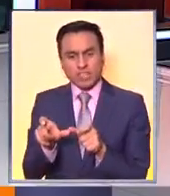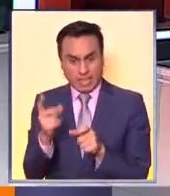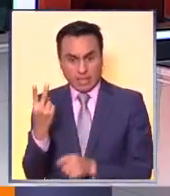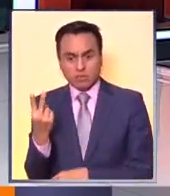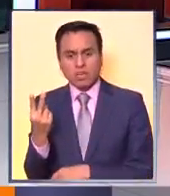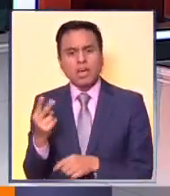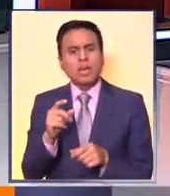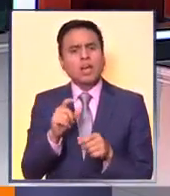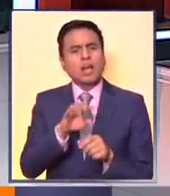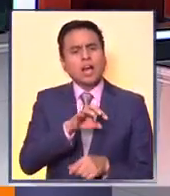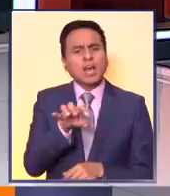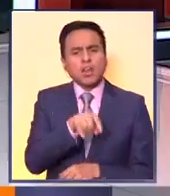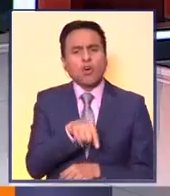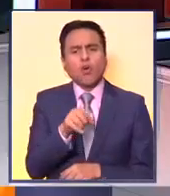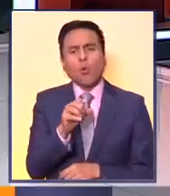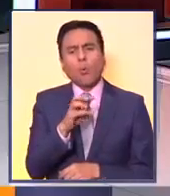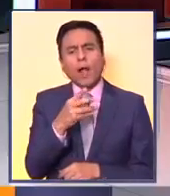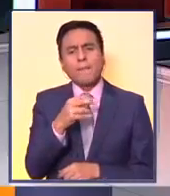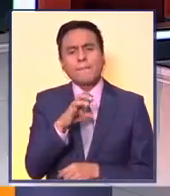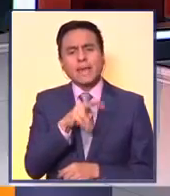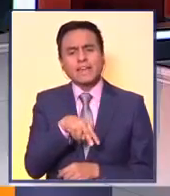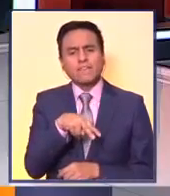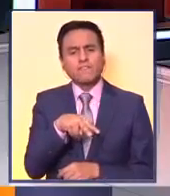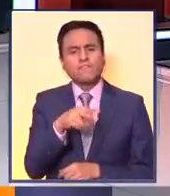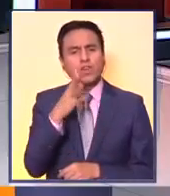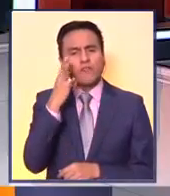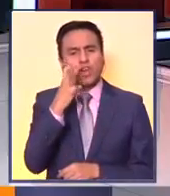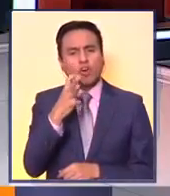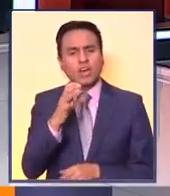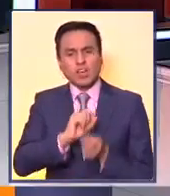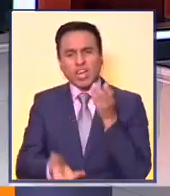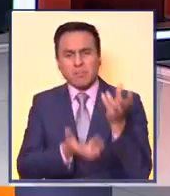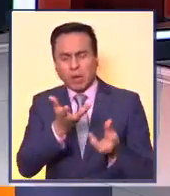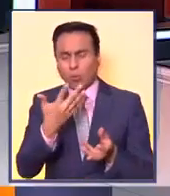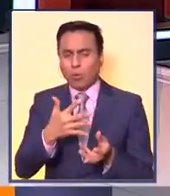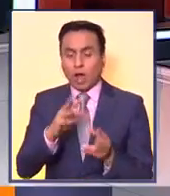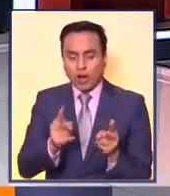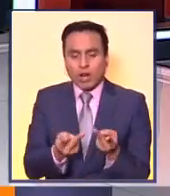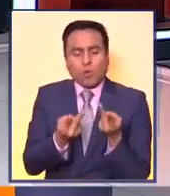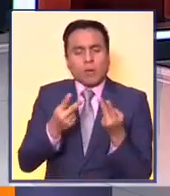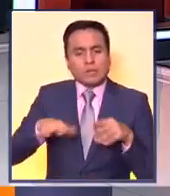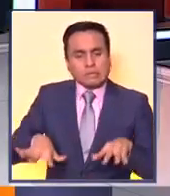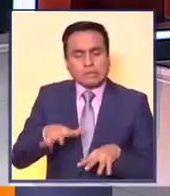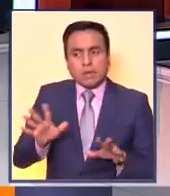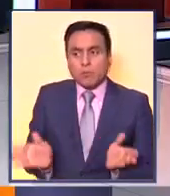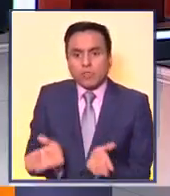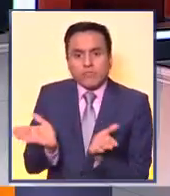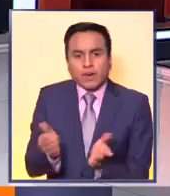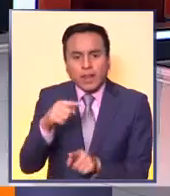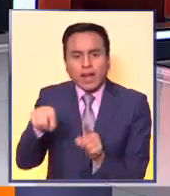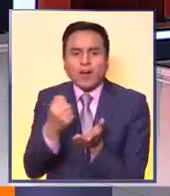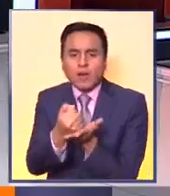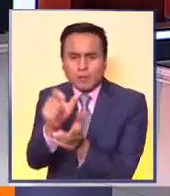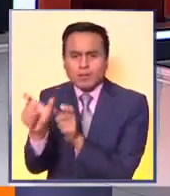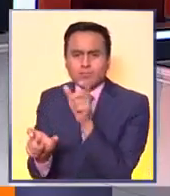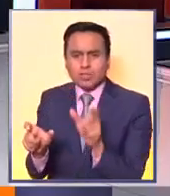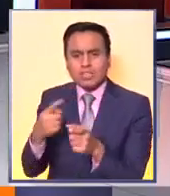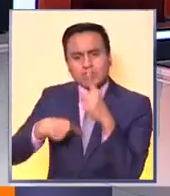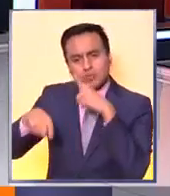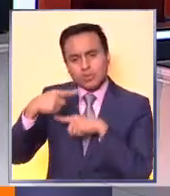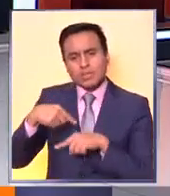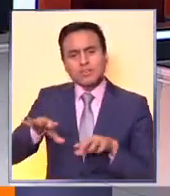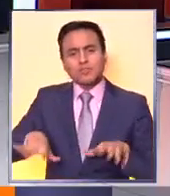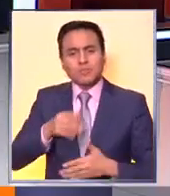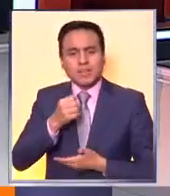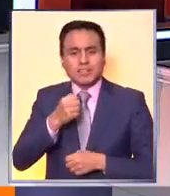un cajero en Hualpén, en la región del Biobío. Hoy este hombre se recupera y sueña con motivar y también ayudar a otras personas con su historia de superación.